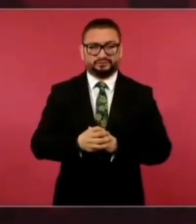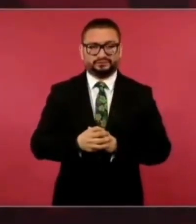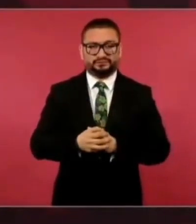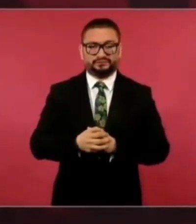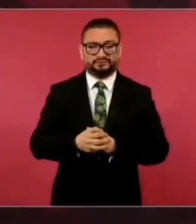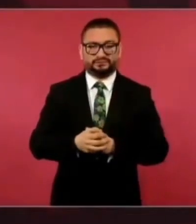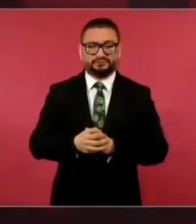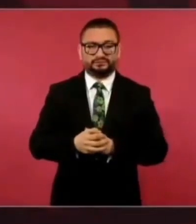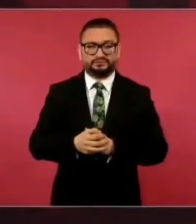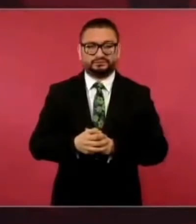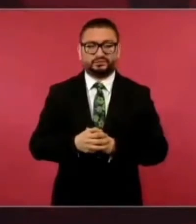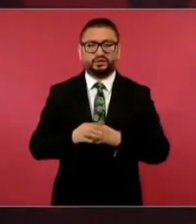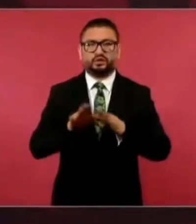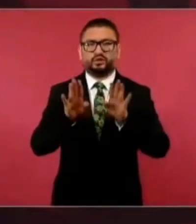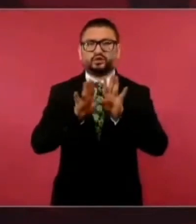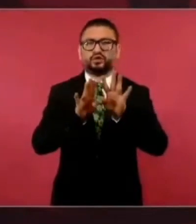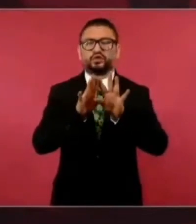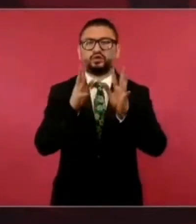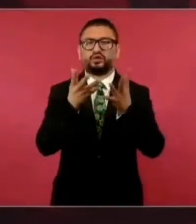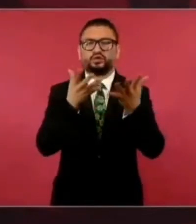de cómo